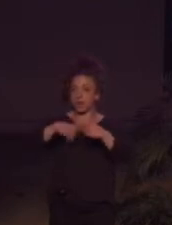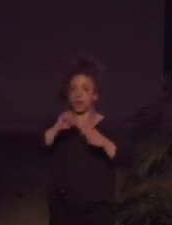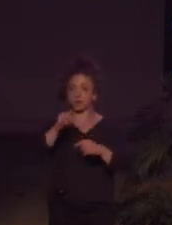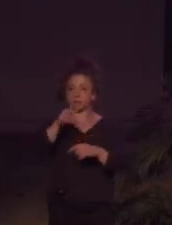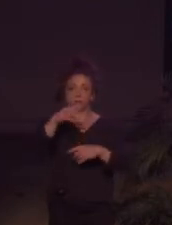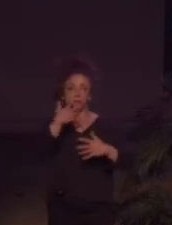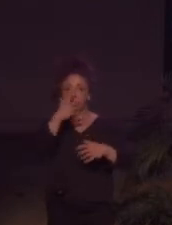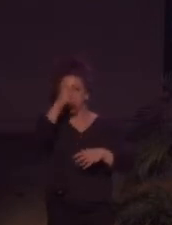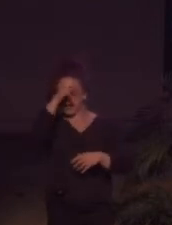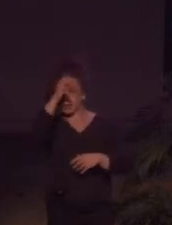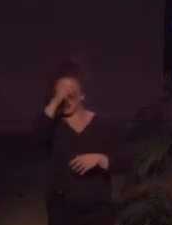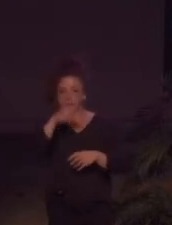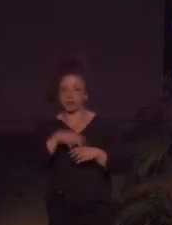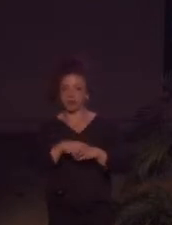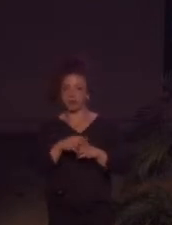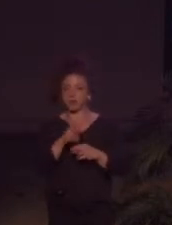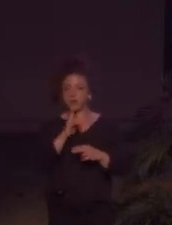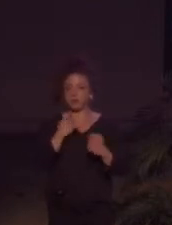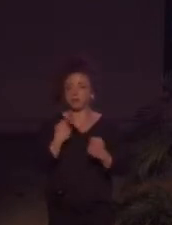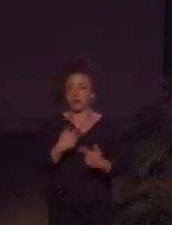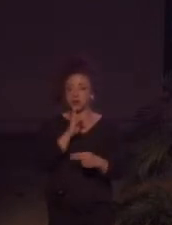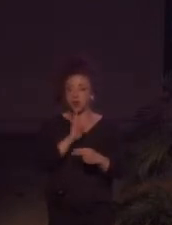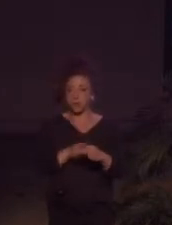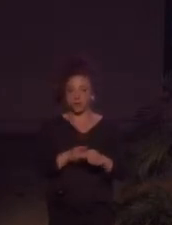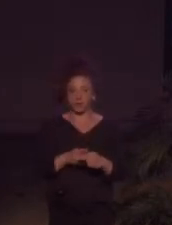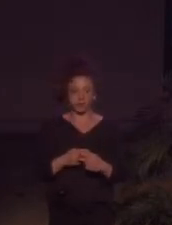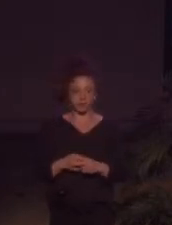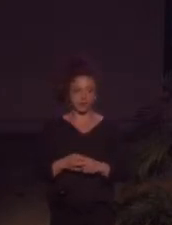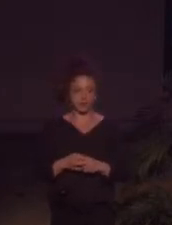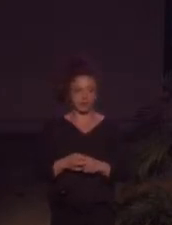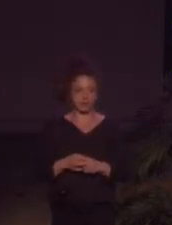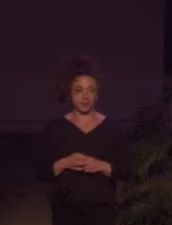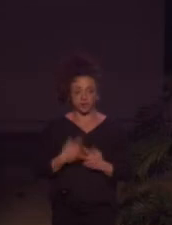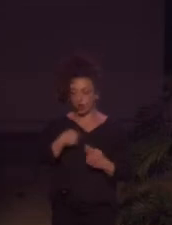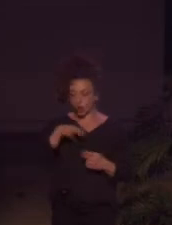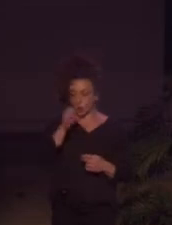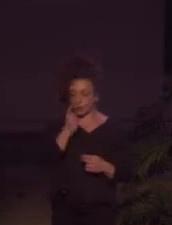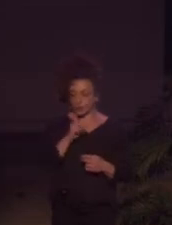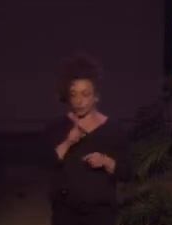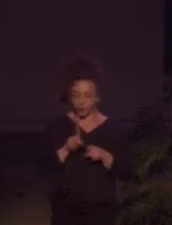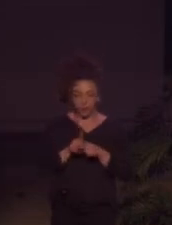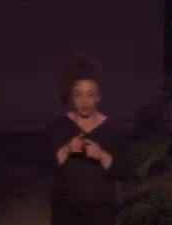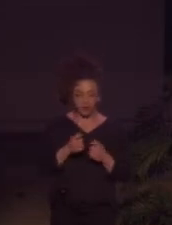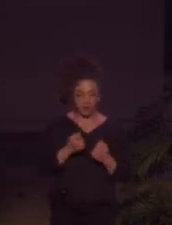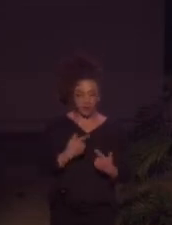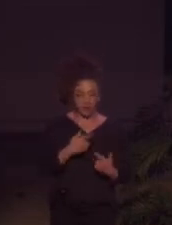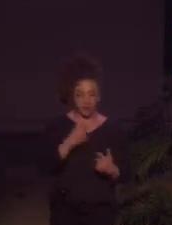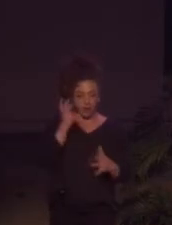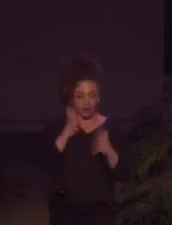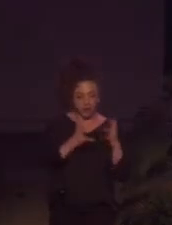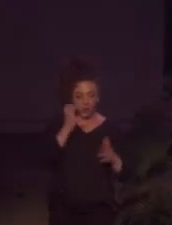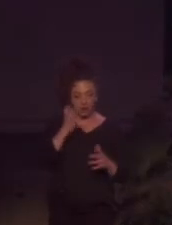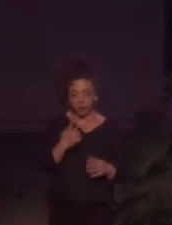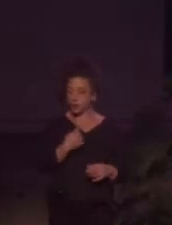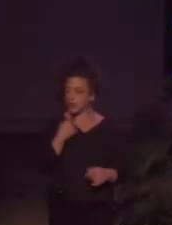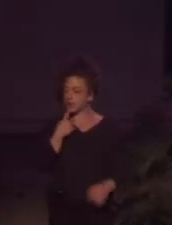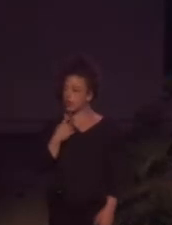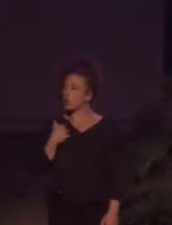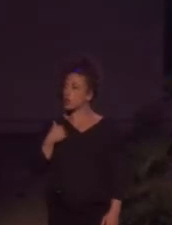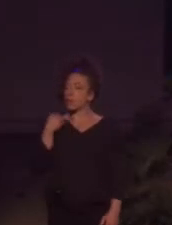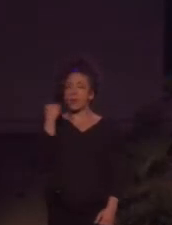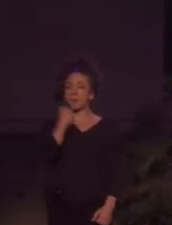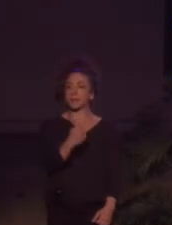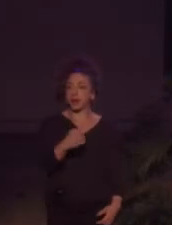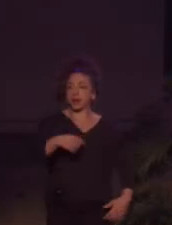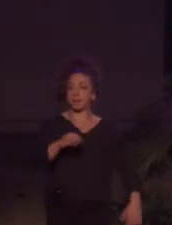que hablaba Mayale, ¿no? Y yo no entiendo cómo alguien, además, Pepi y tal, ¿no? Yo no entiendo cómo alguien se puede levantar un día y decir, voy a matar a Pepi, ¿no?